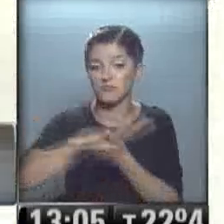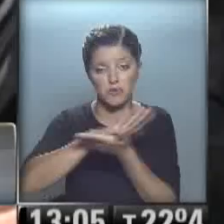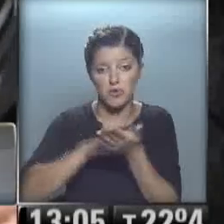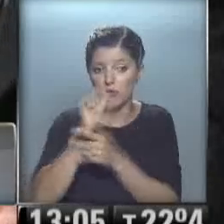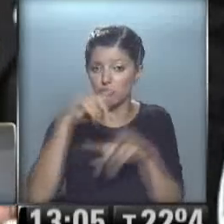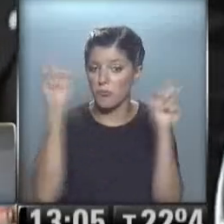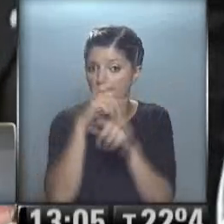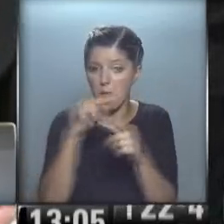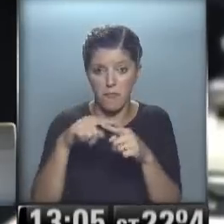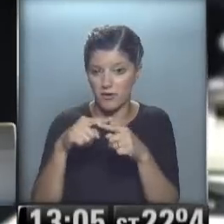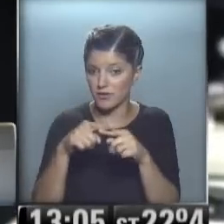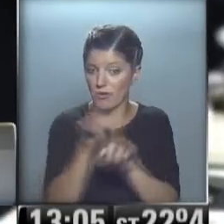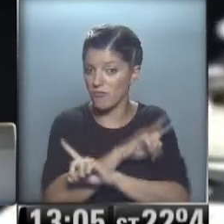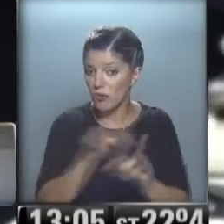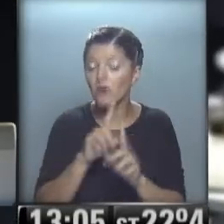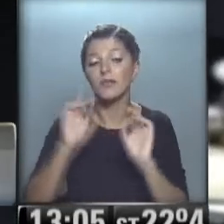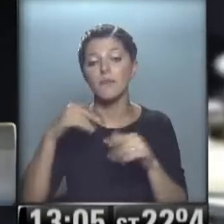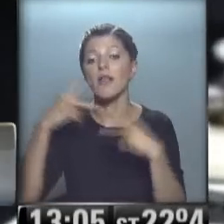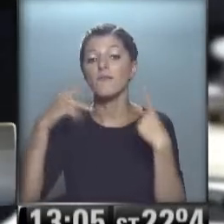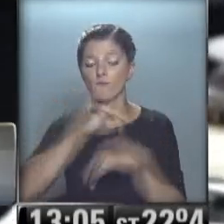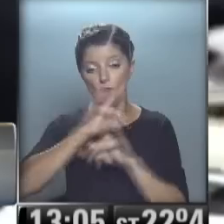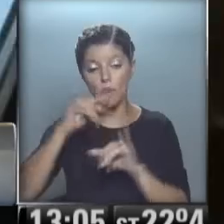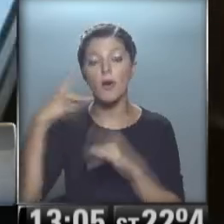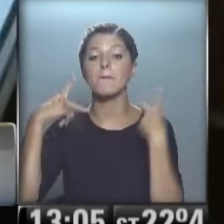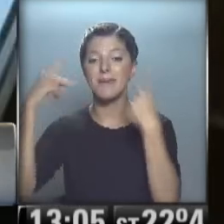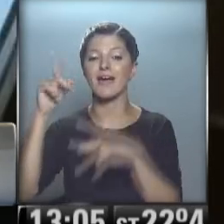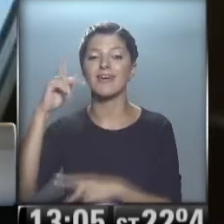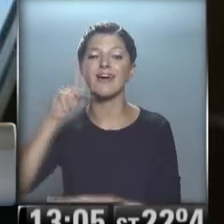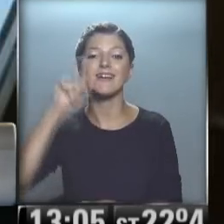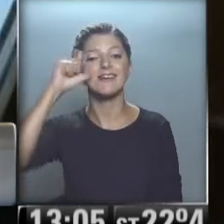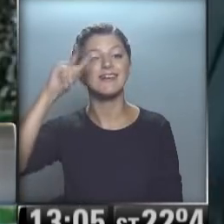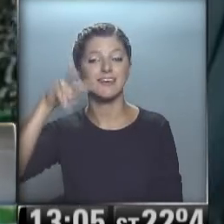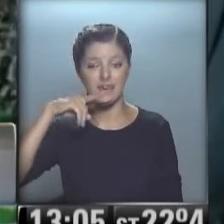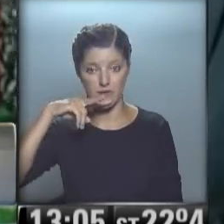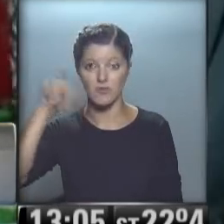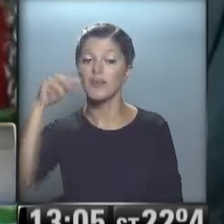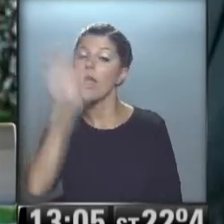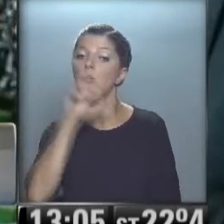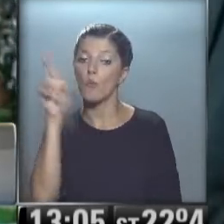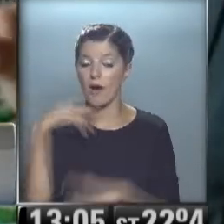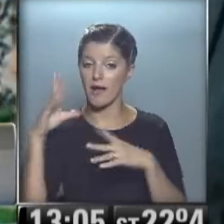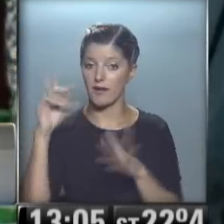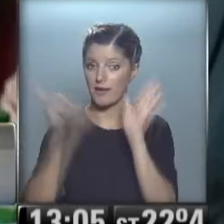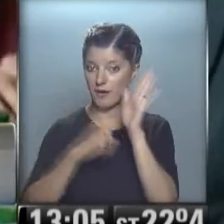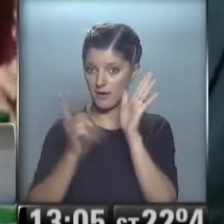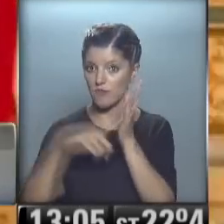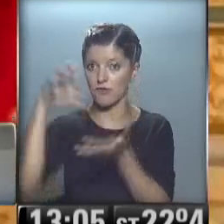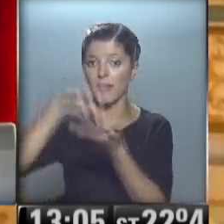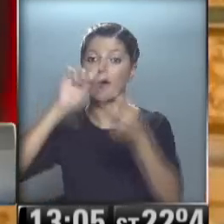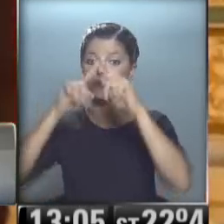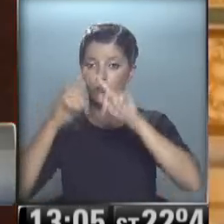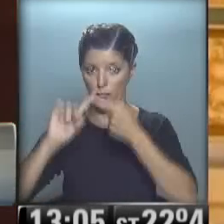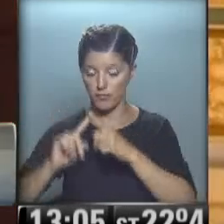problemas políticos y anunció el viaje a Kiev de la jefa de la diplomacia comunitaria, Catherine Ashton, para contribuir